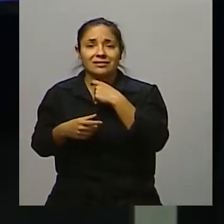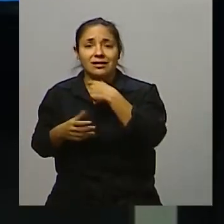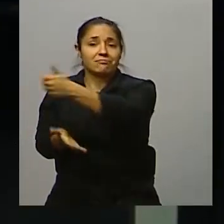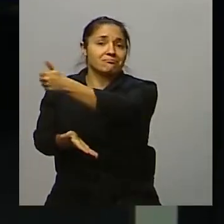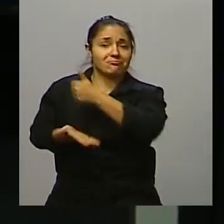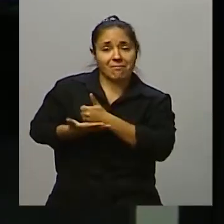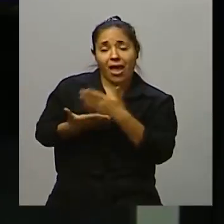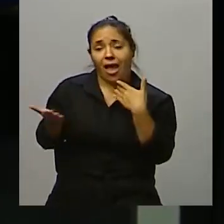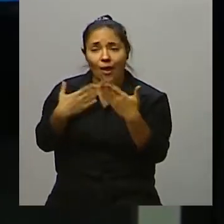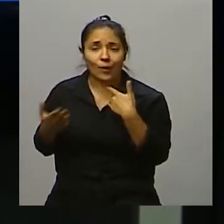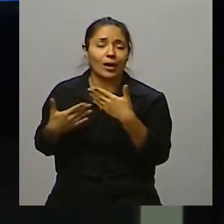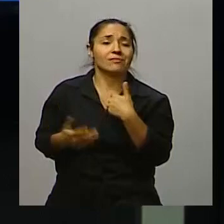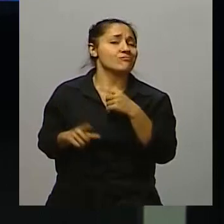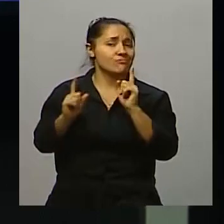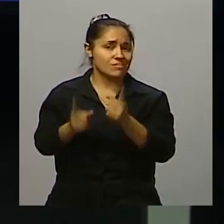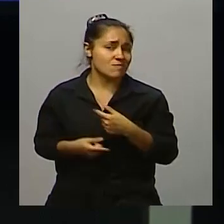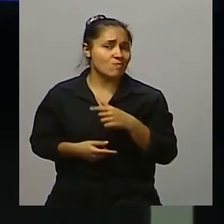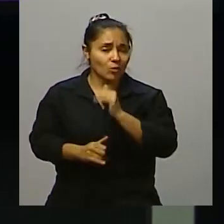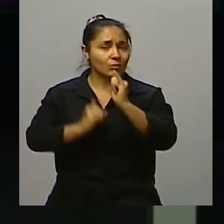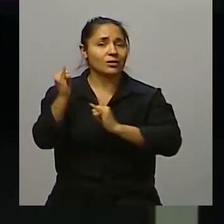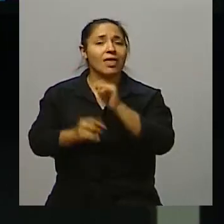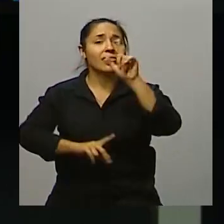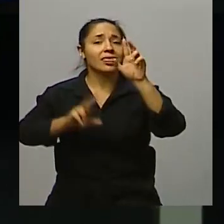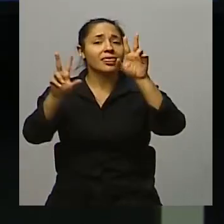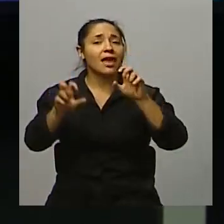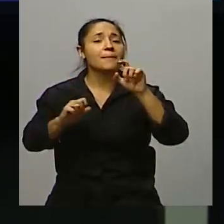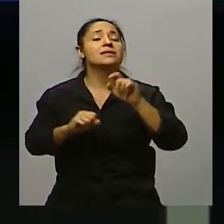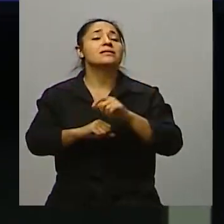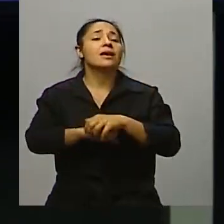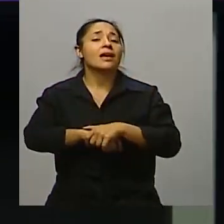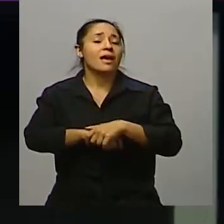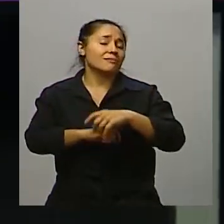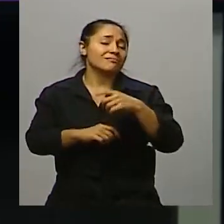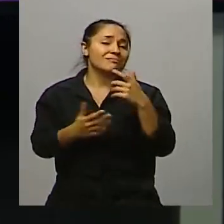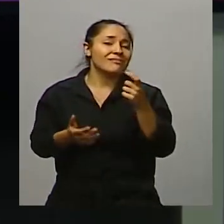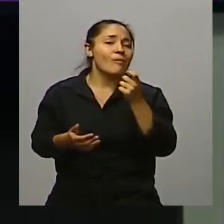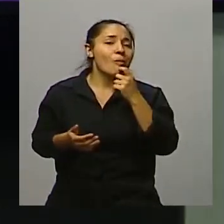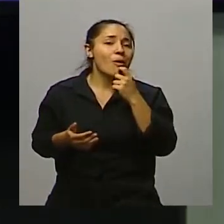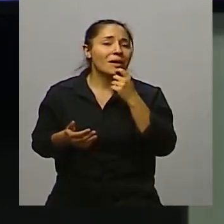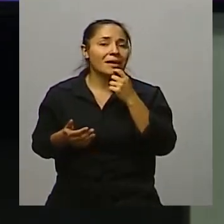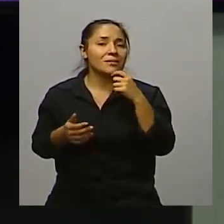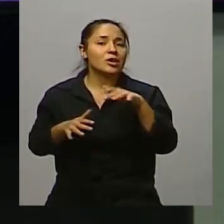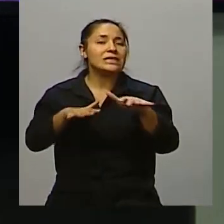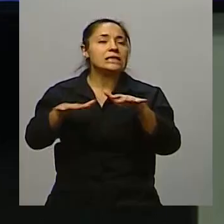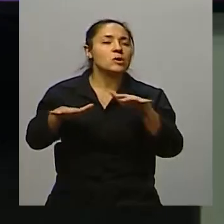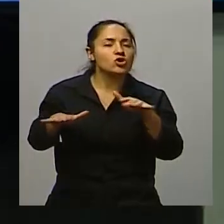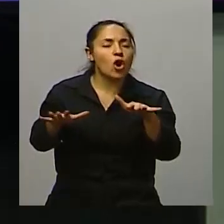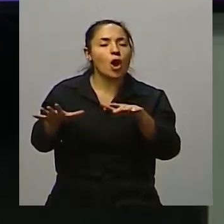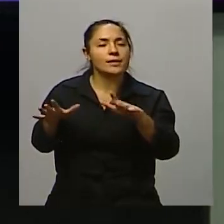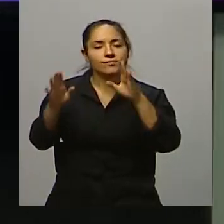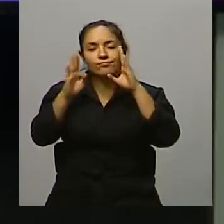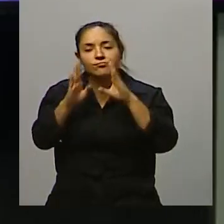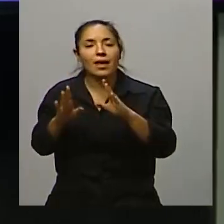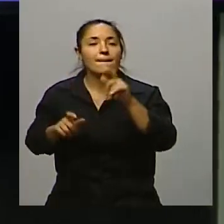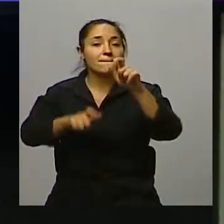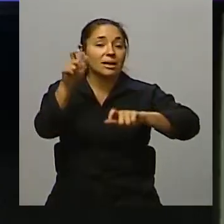todo porque volvemos a lo mismo, ¿no? Me parece que hay temas que por ahí, cuando hablamos de ciertas situaciones específicas, la gente está